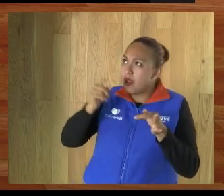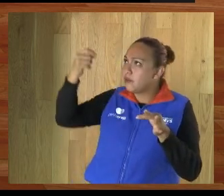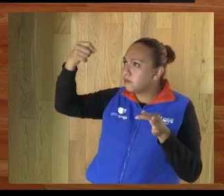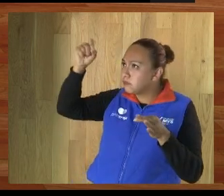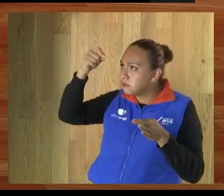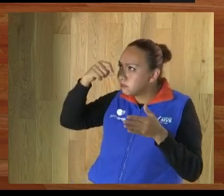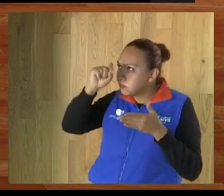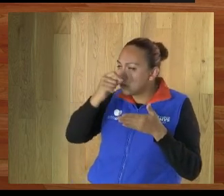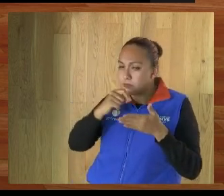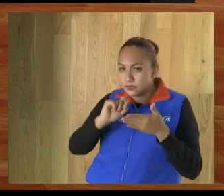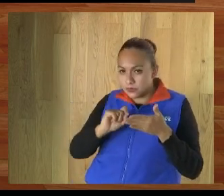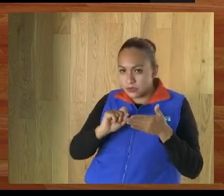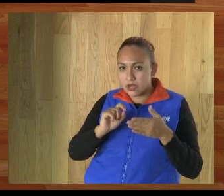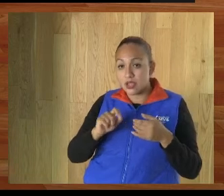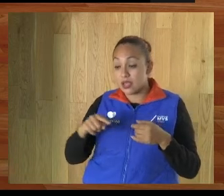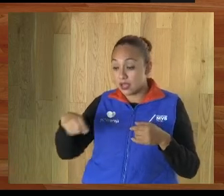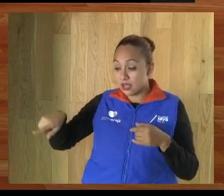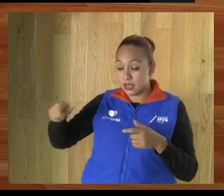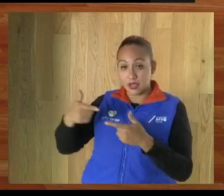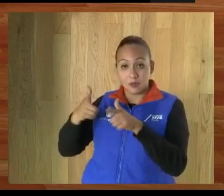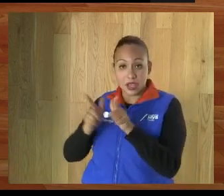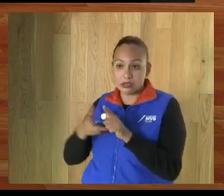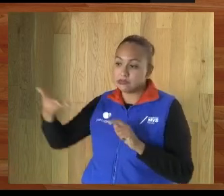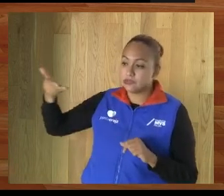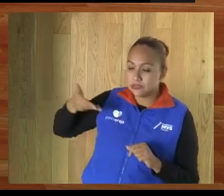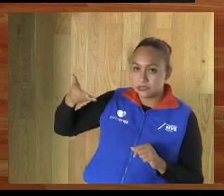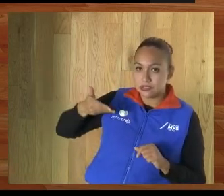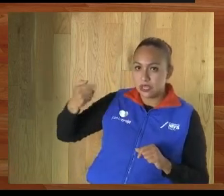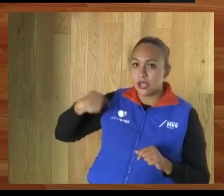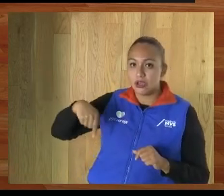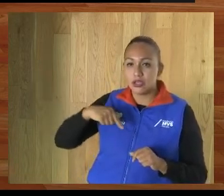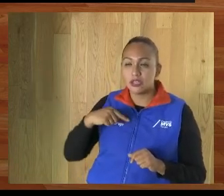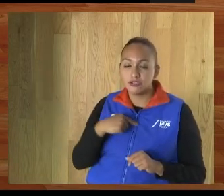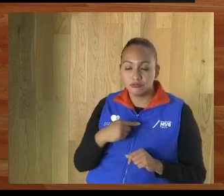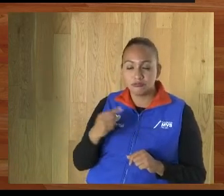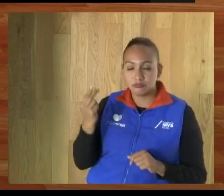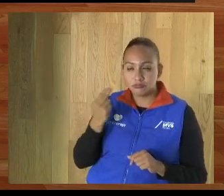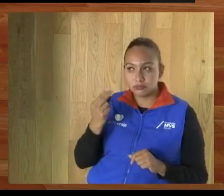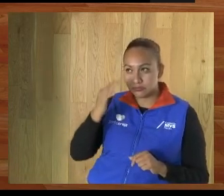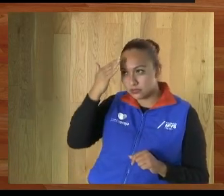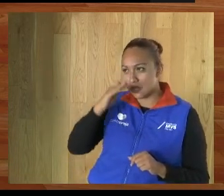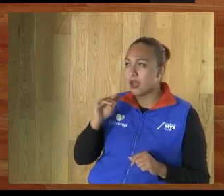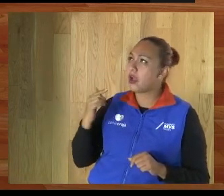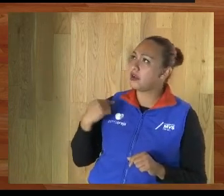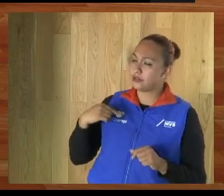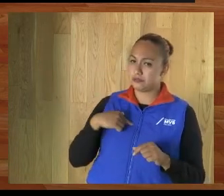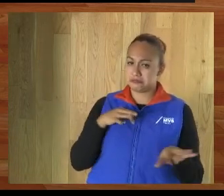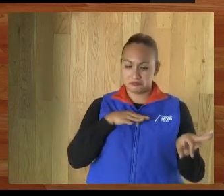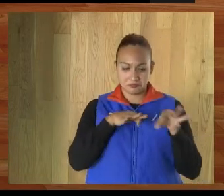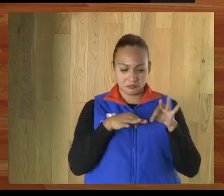abordadas y que, sin embargo, son demandadas por mis grupos de interés. Teniendo en cuenta el sector en el que